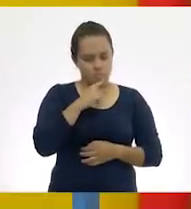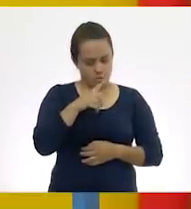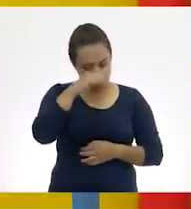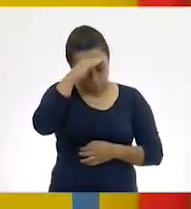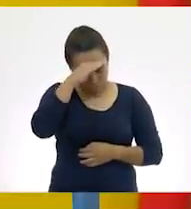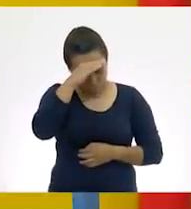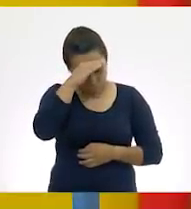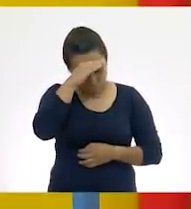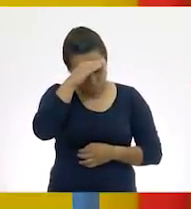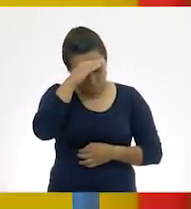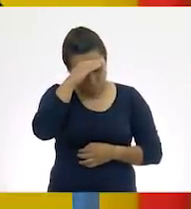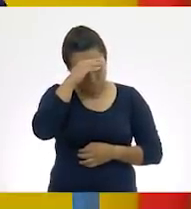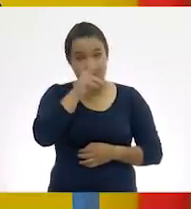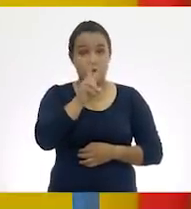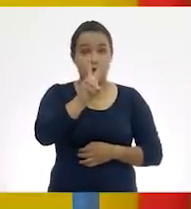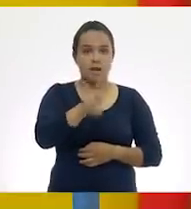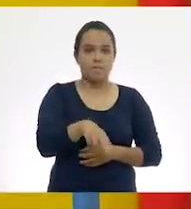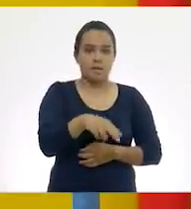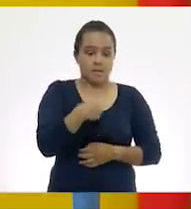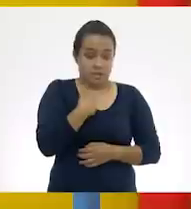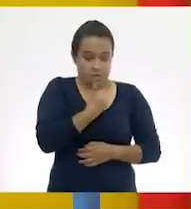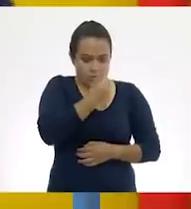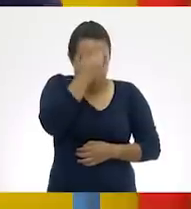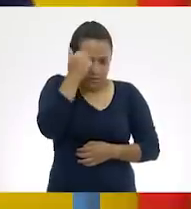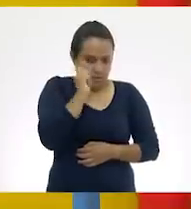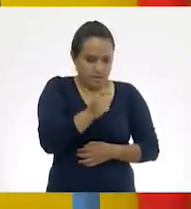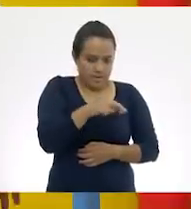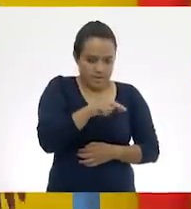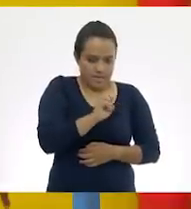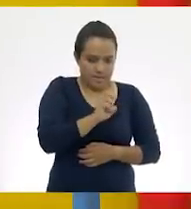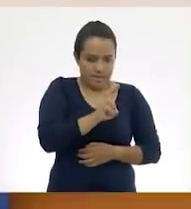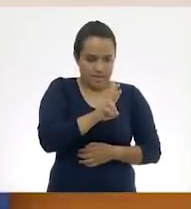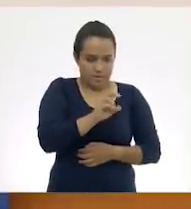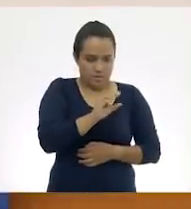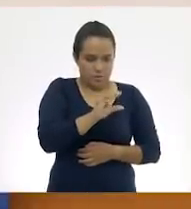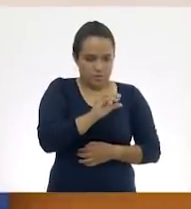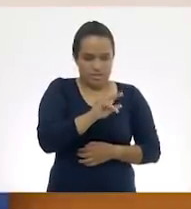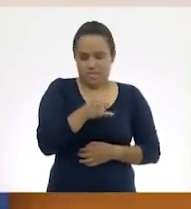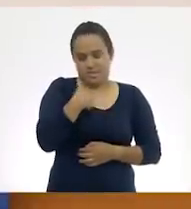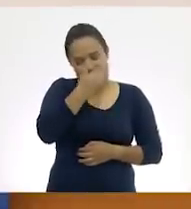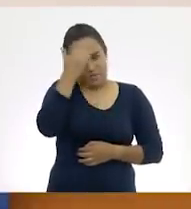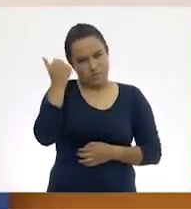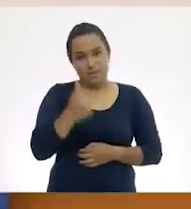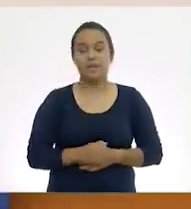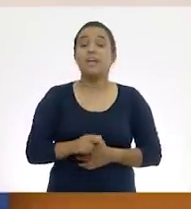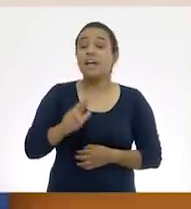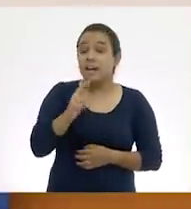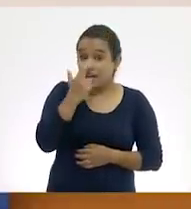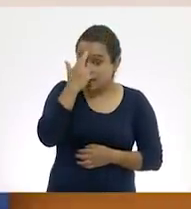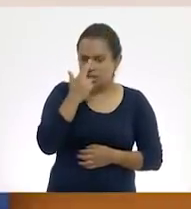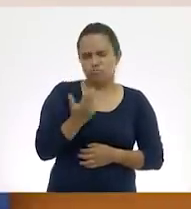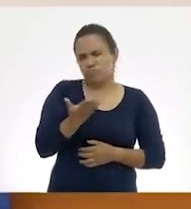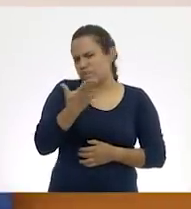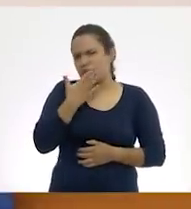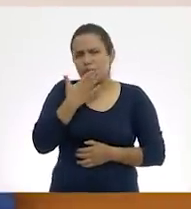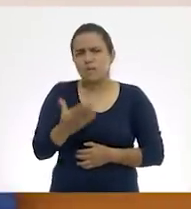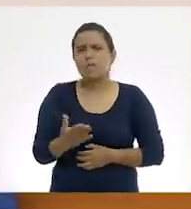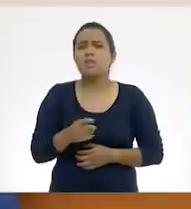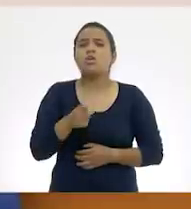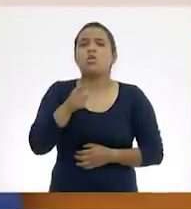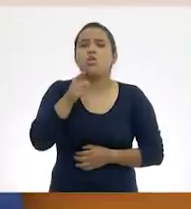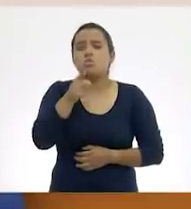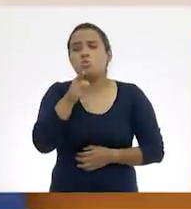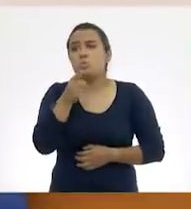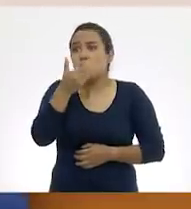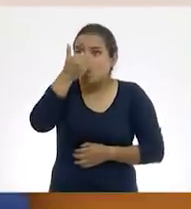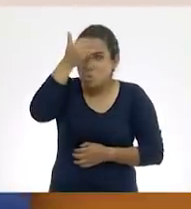decir, pues no, la verdad es que no sé qué son las neurociencias. ¿Para qué le hacemos? Recuerden que siempre es muy válido decir